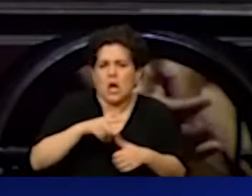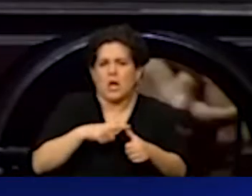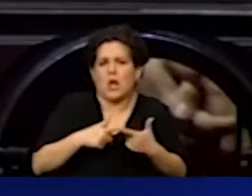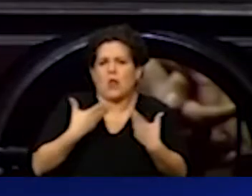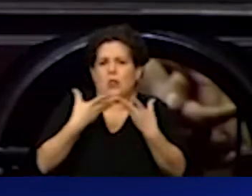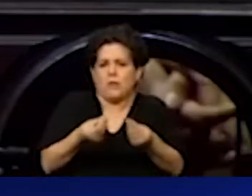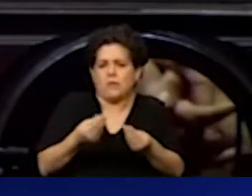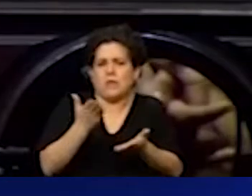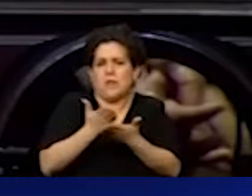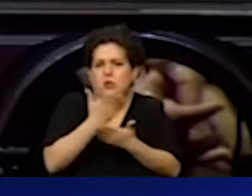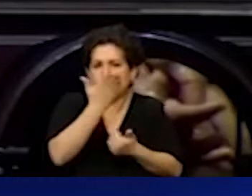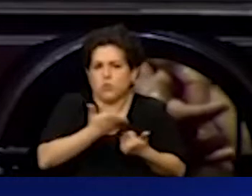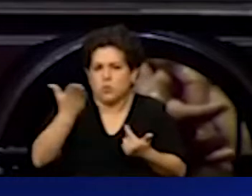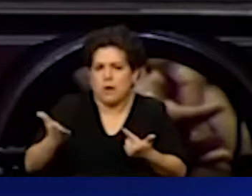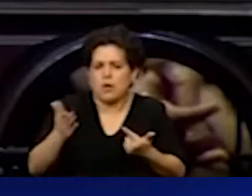los derechos humanos,